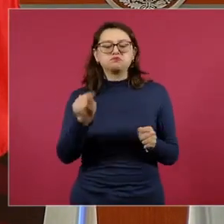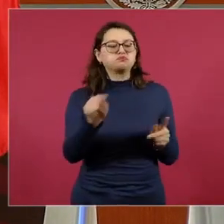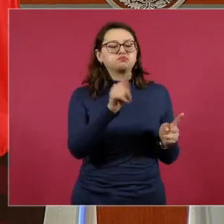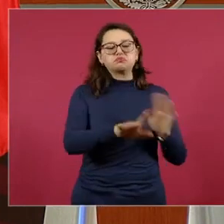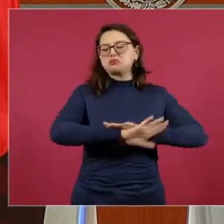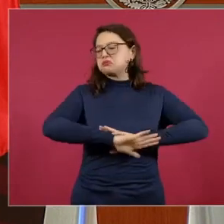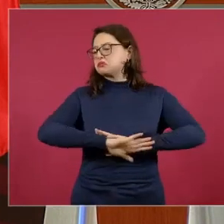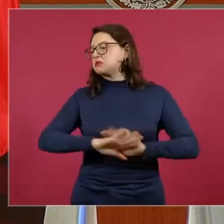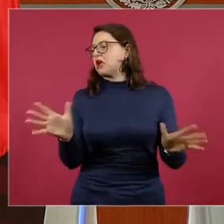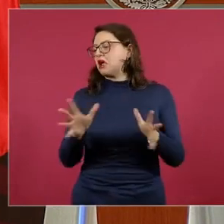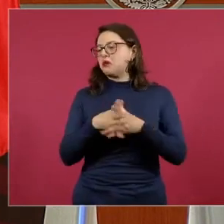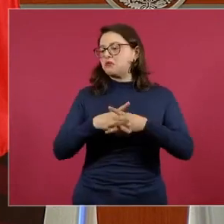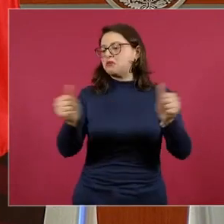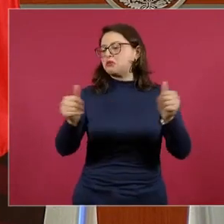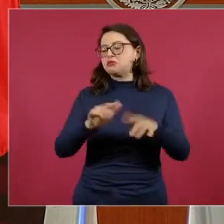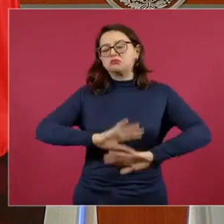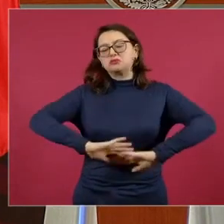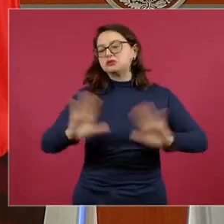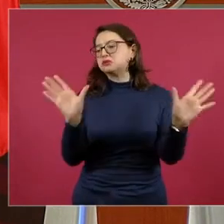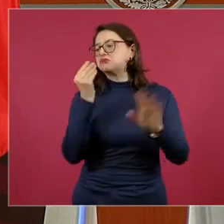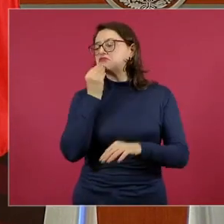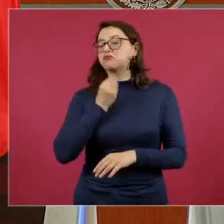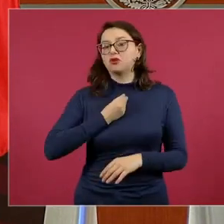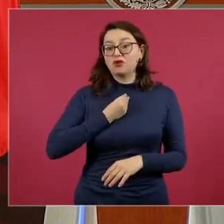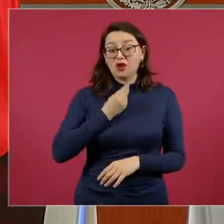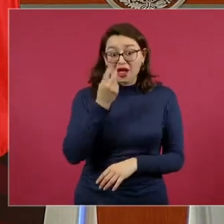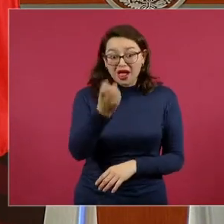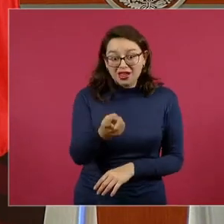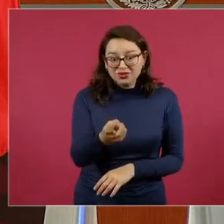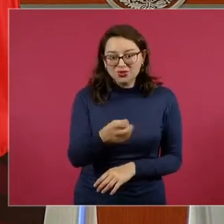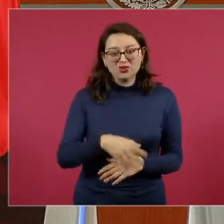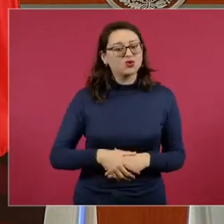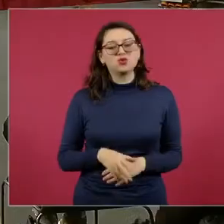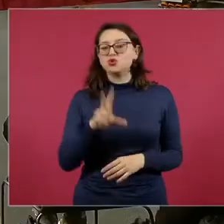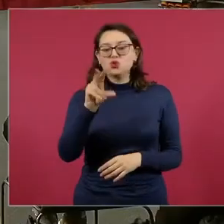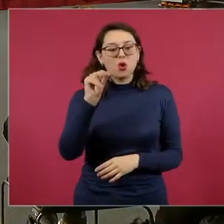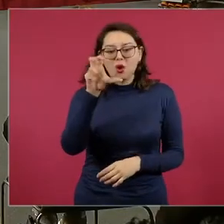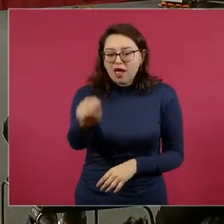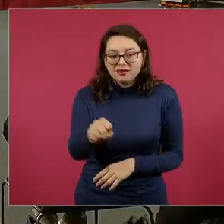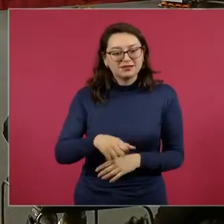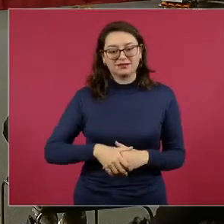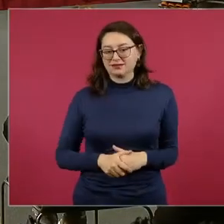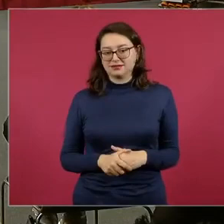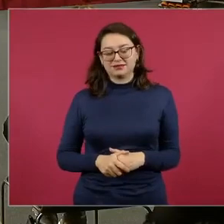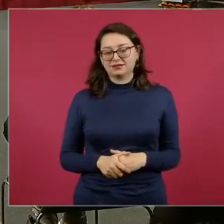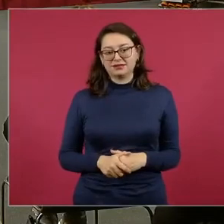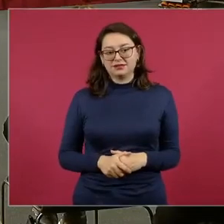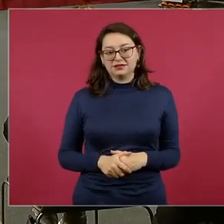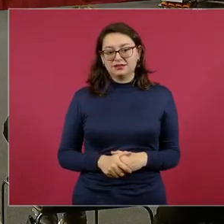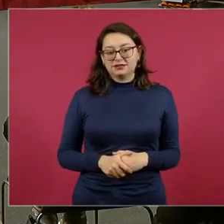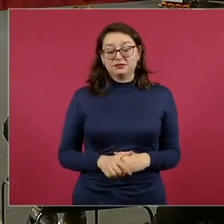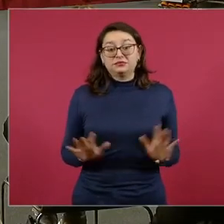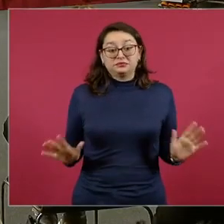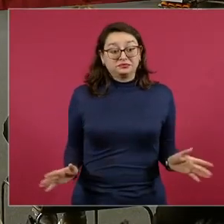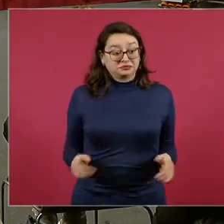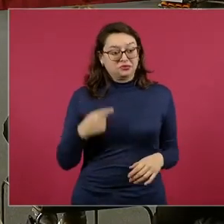12.377 desaparecidos. Vi un programa de Ciro en donde llegaba a esa conclusión.